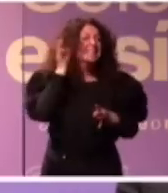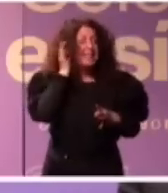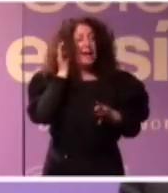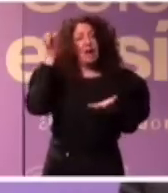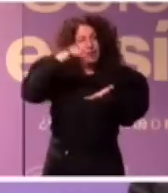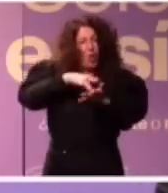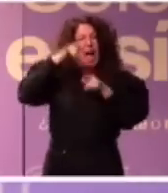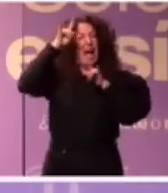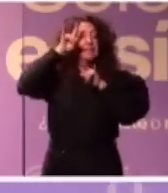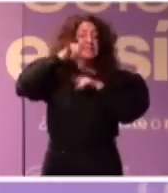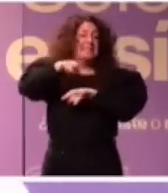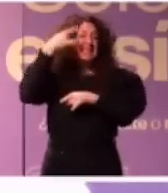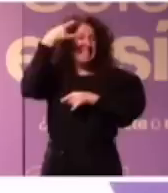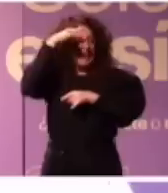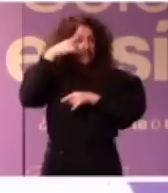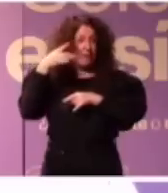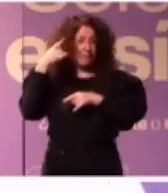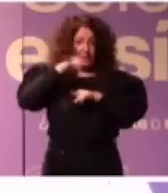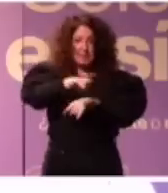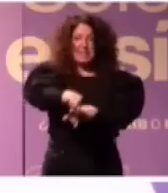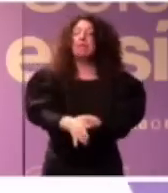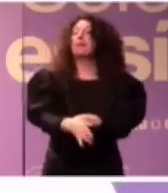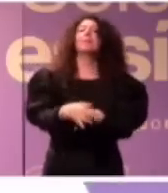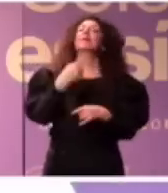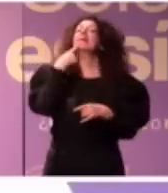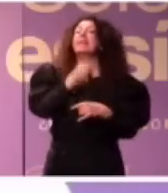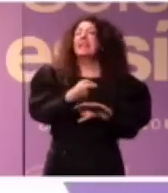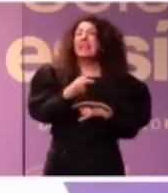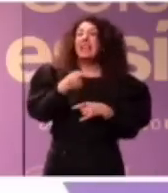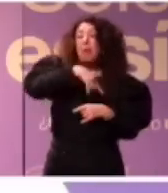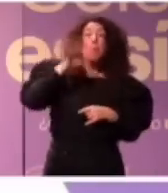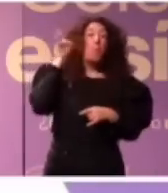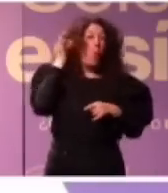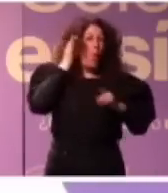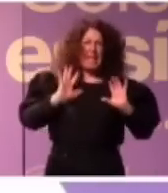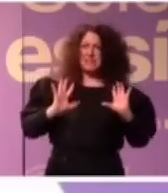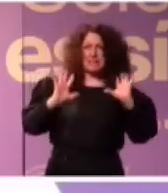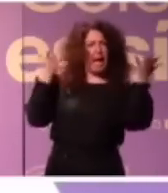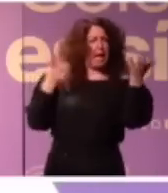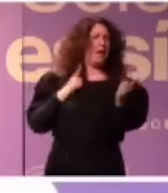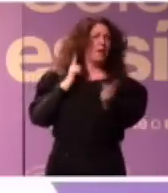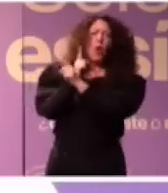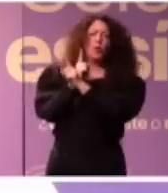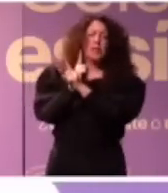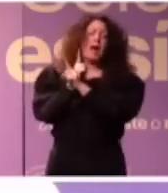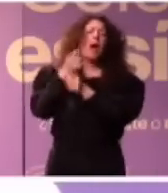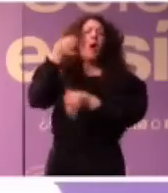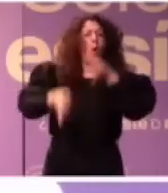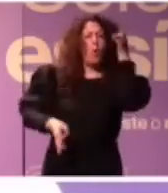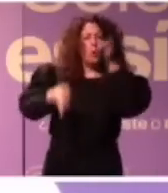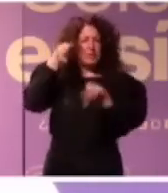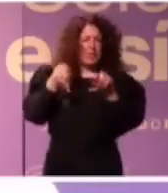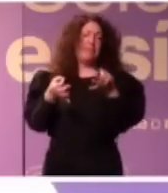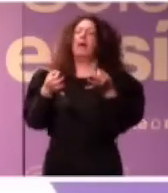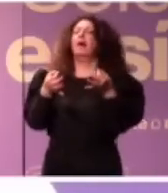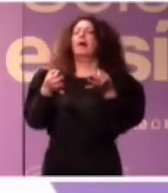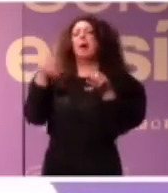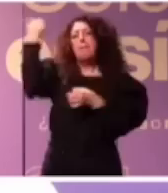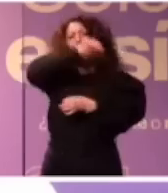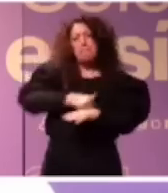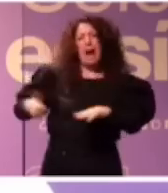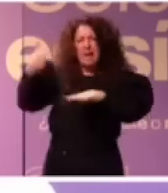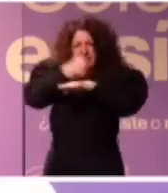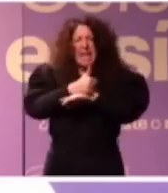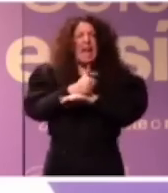Sanfermines, se rebelan millones de mujeres en este país contra esa justicia patriarcal y contra esa impunidad